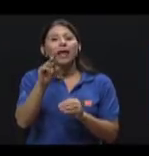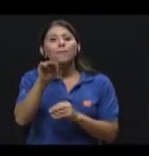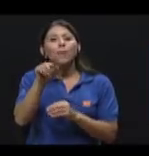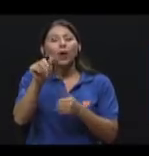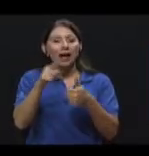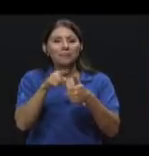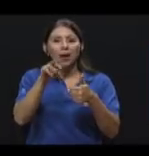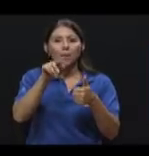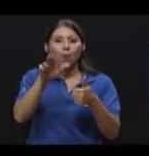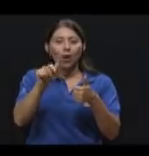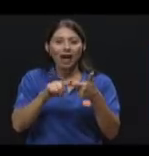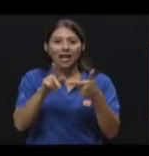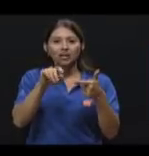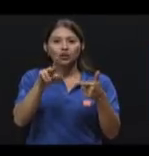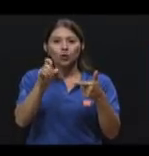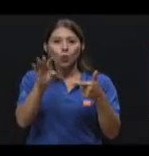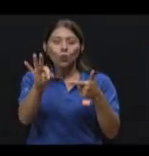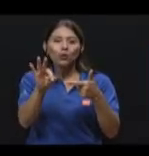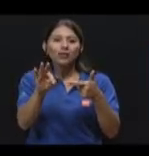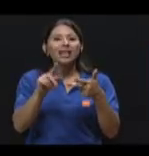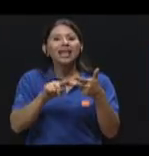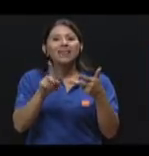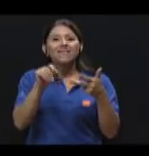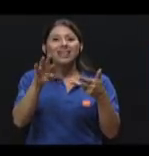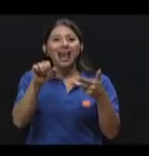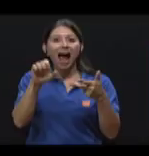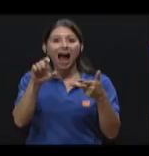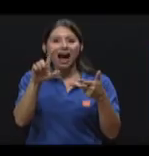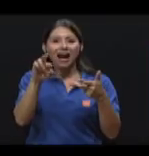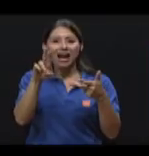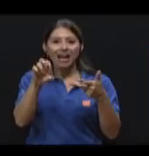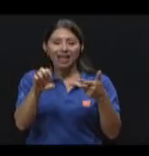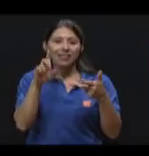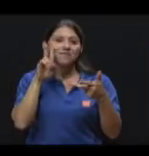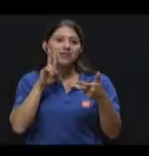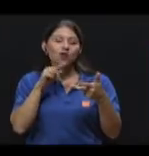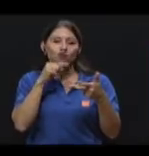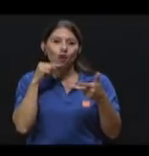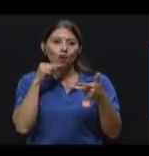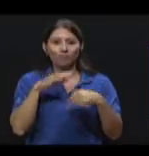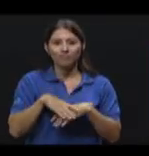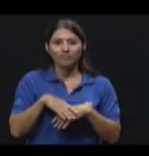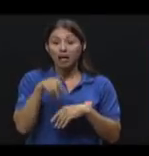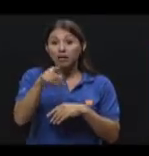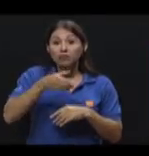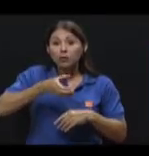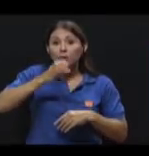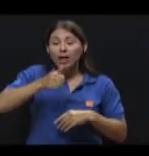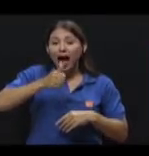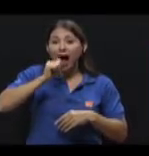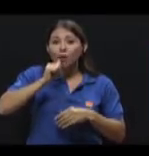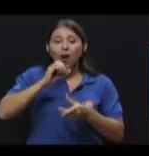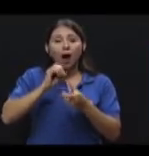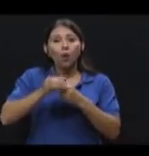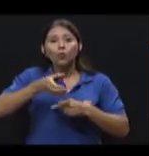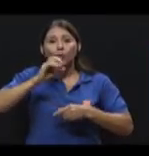yogur natural y vinagre de Vino rojo y tomar agua o refresco natural sin